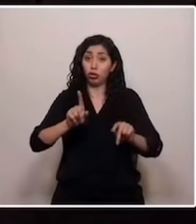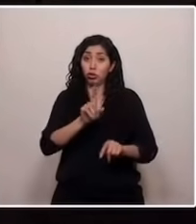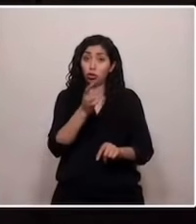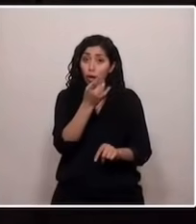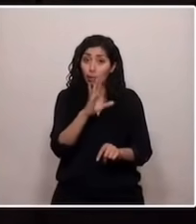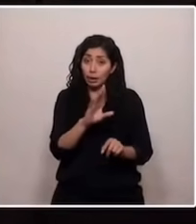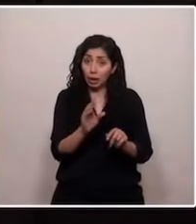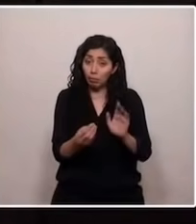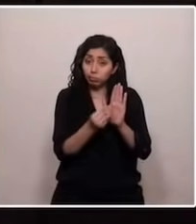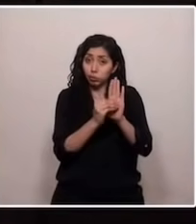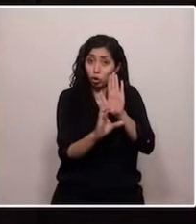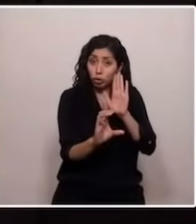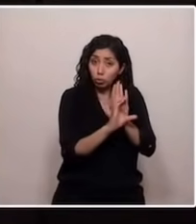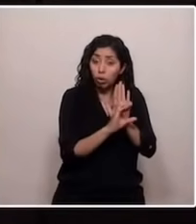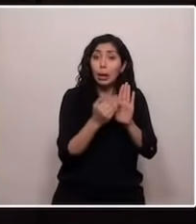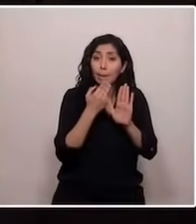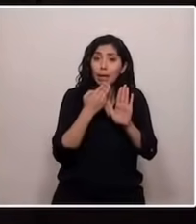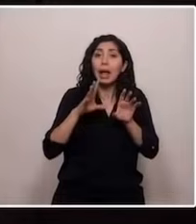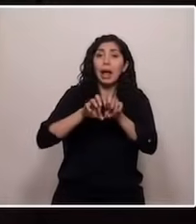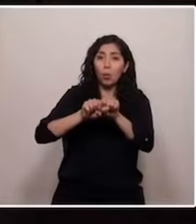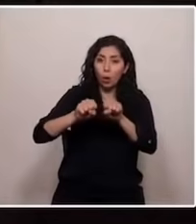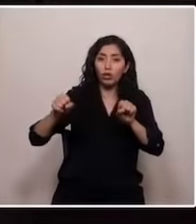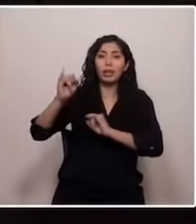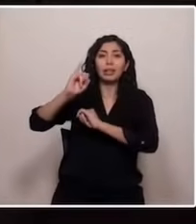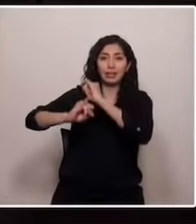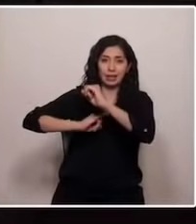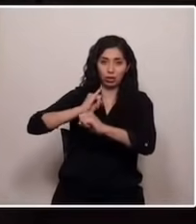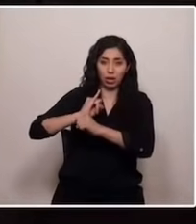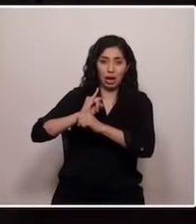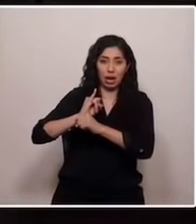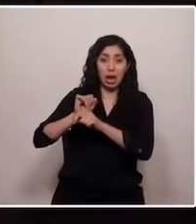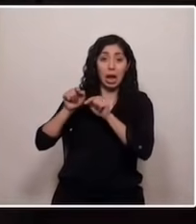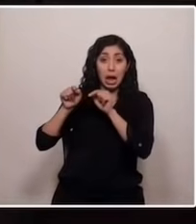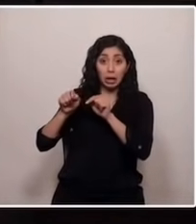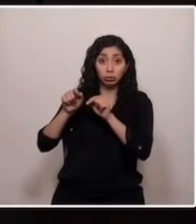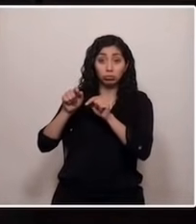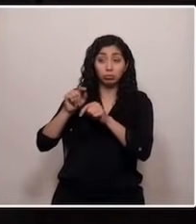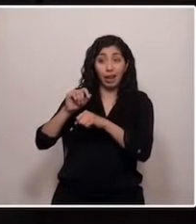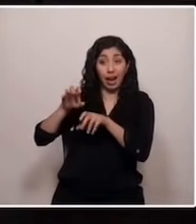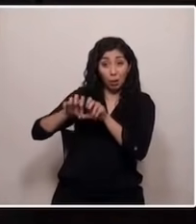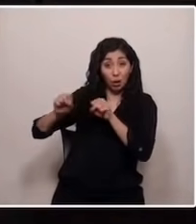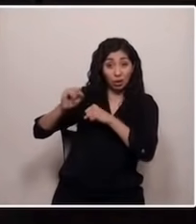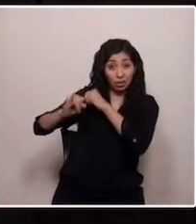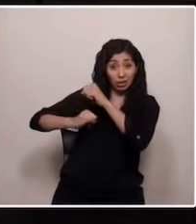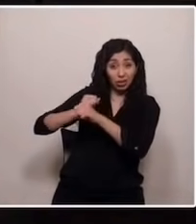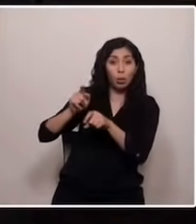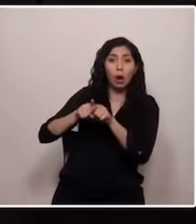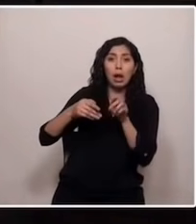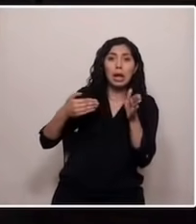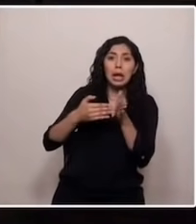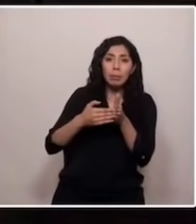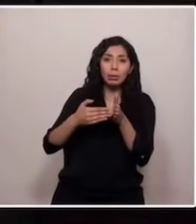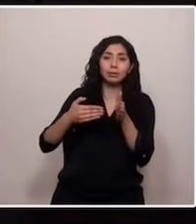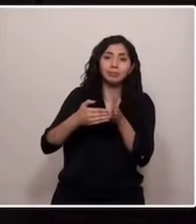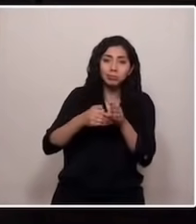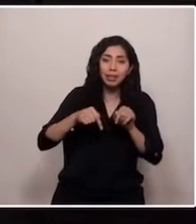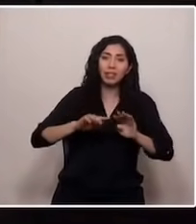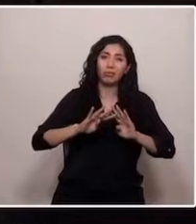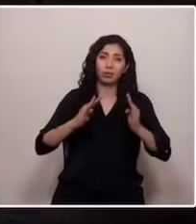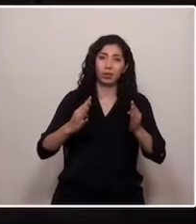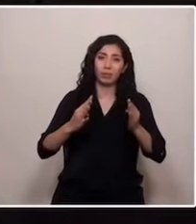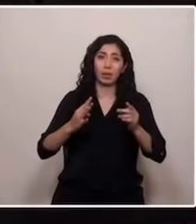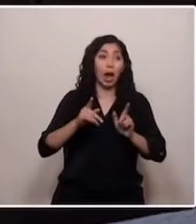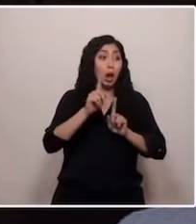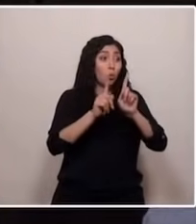constitución sino que en tratados internacionales estos tratados son un límite de esta convención y no se pueden transgredir por más que muchos convencionales constituyentes pretendan